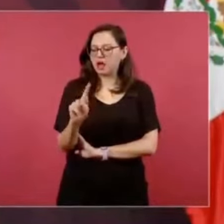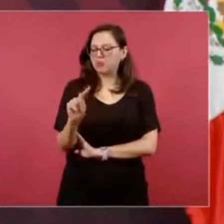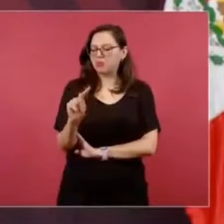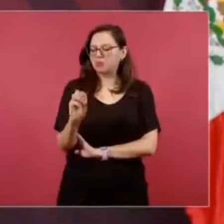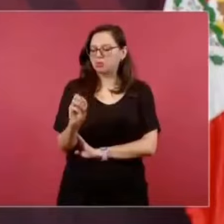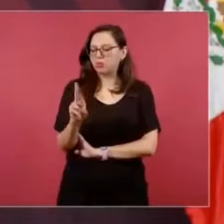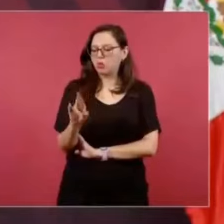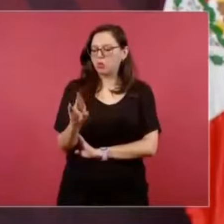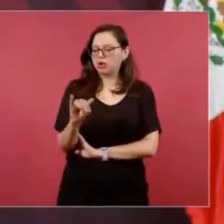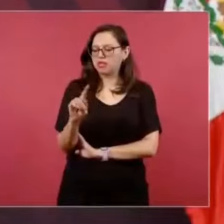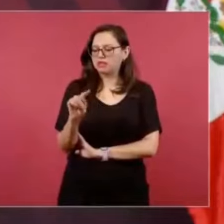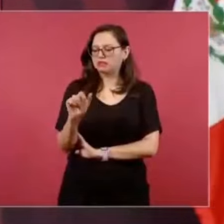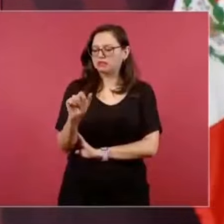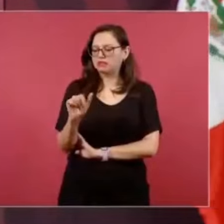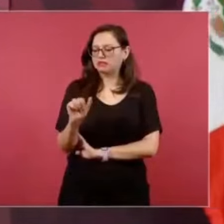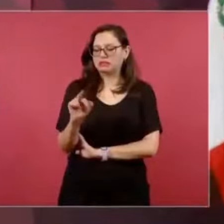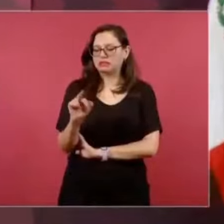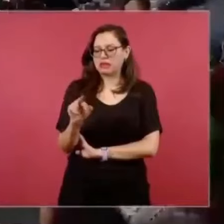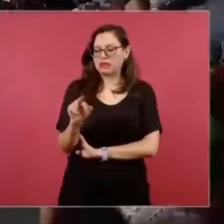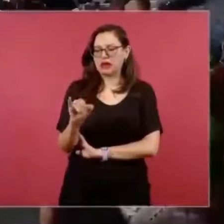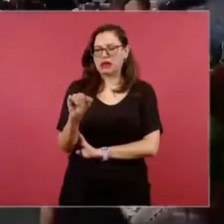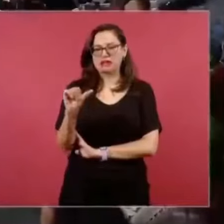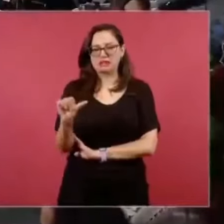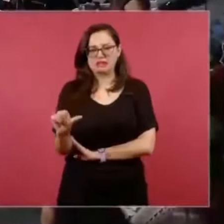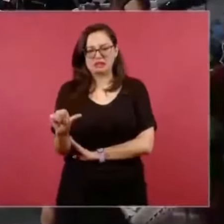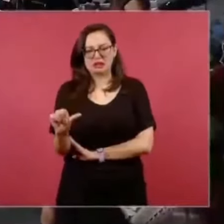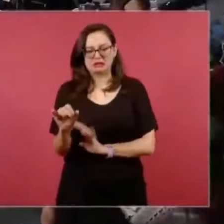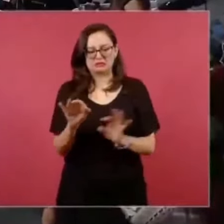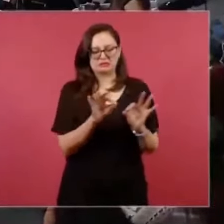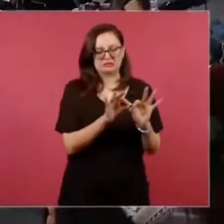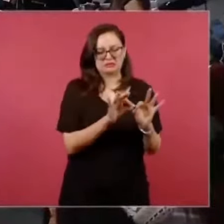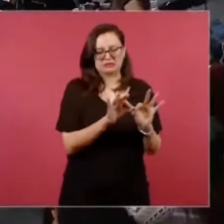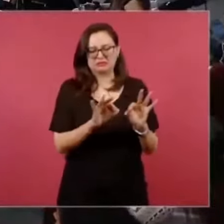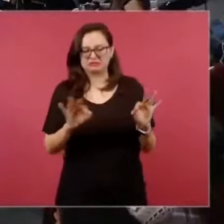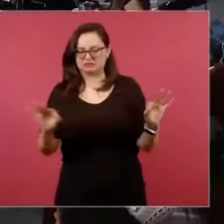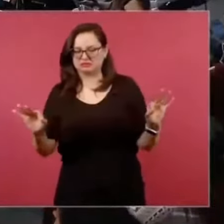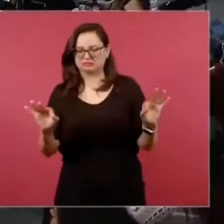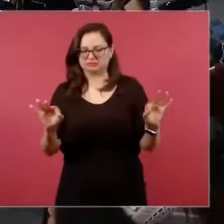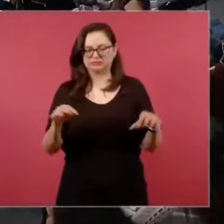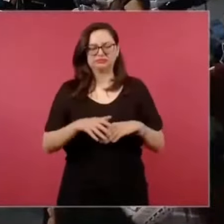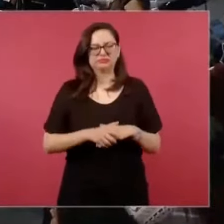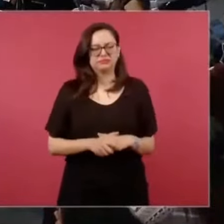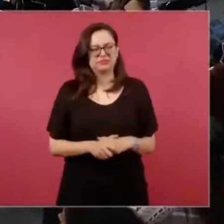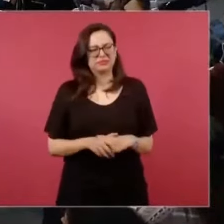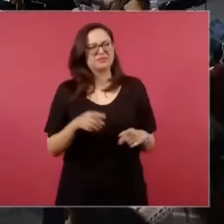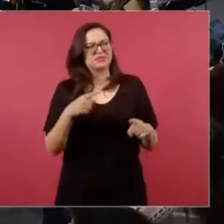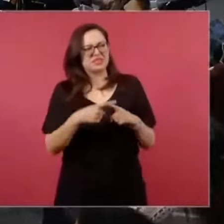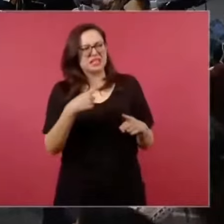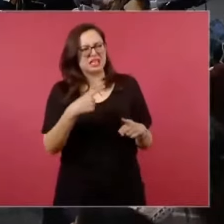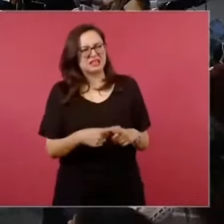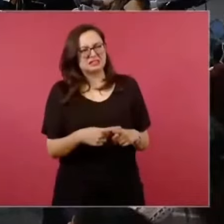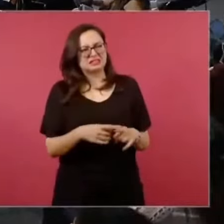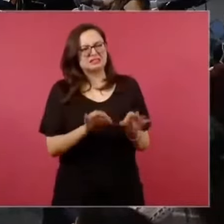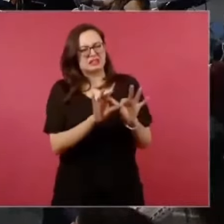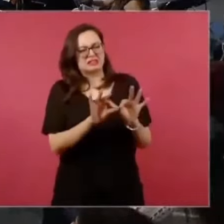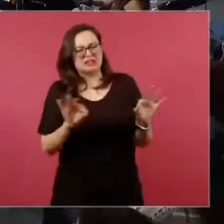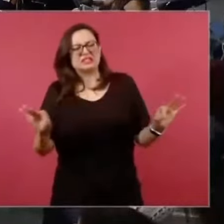eso? Y decían que Bartra, que Roger Bartra, porque